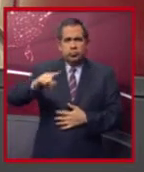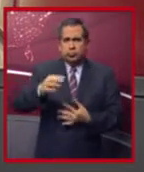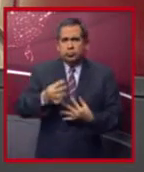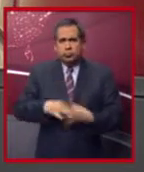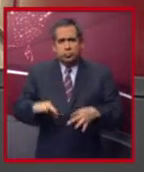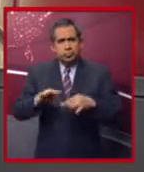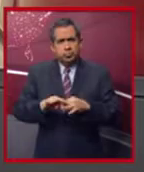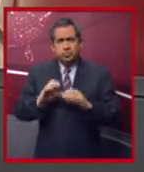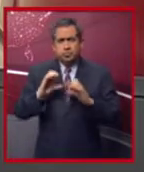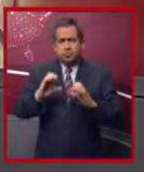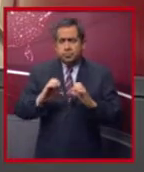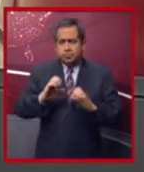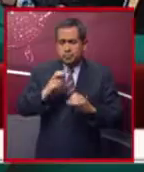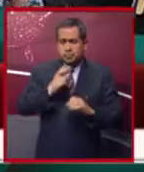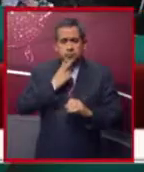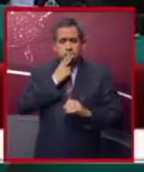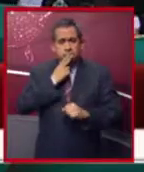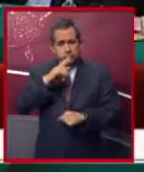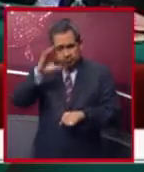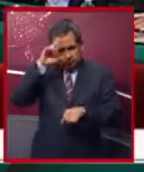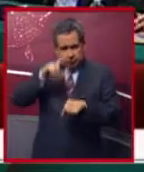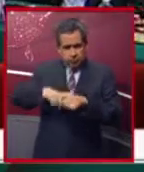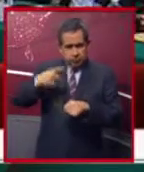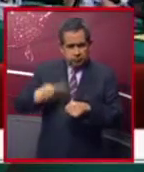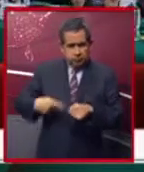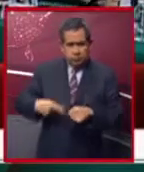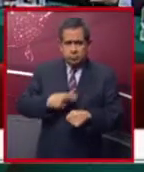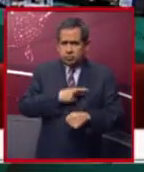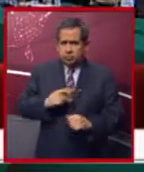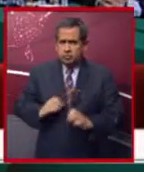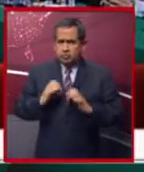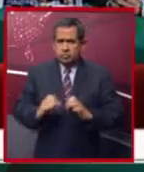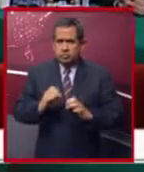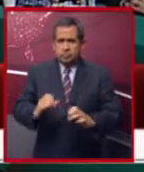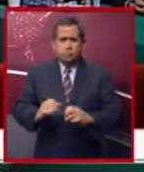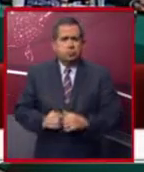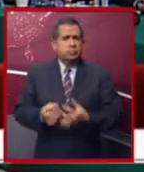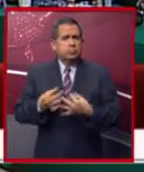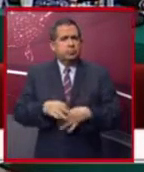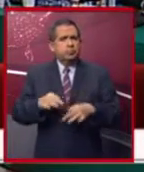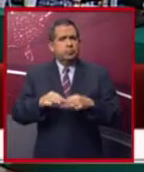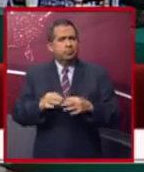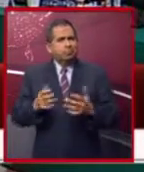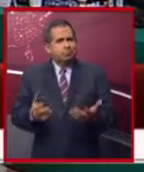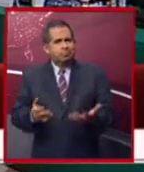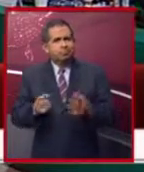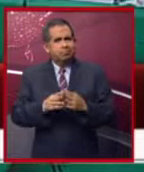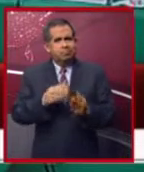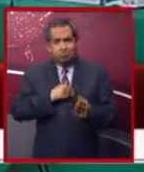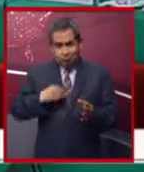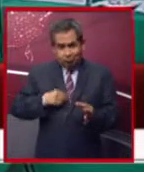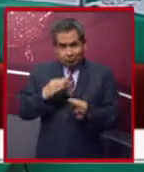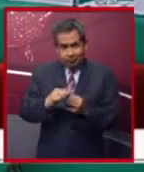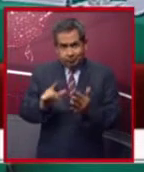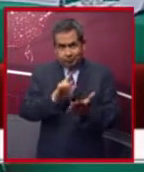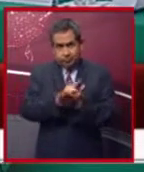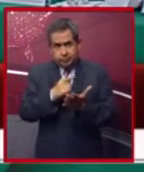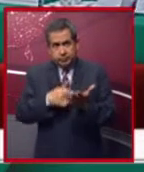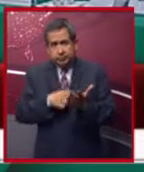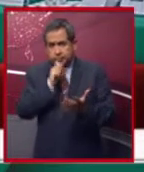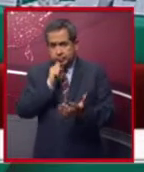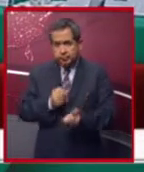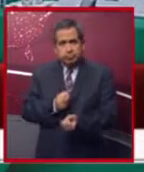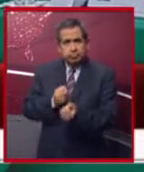importancia de la prevención del patrimonio cultural. Señalaron que es importante ver la eficacia del cumplimiento de la ley, así como fortalecer